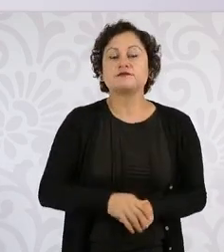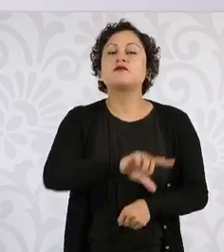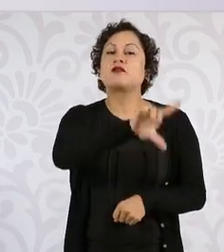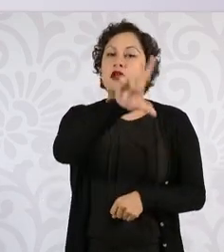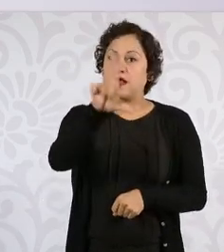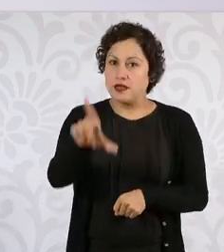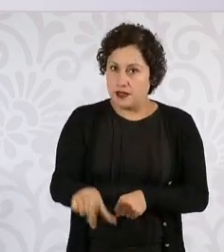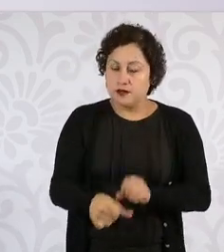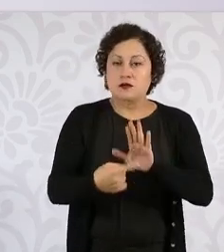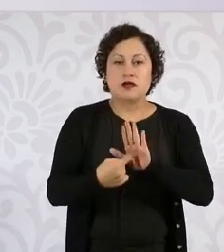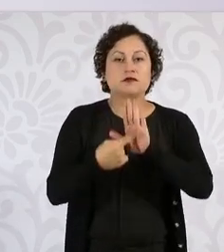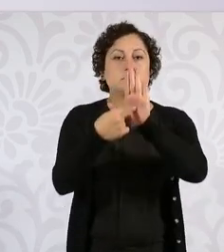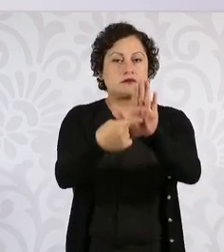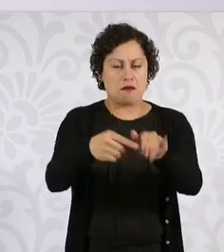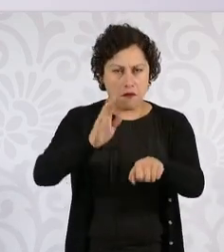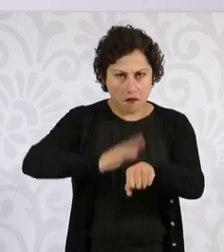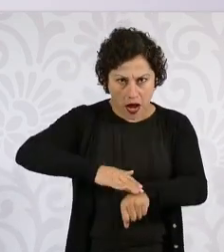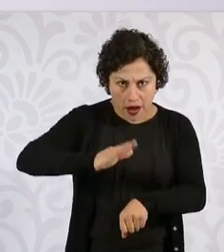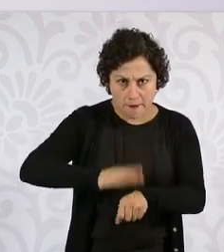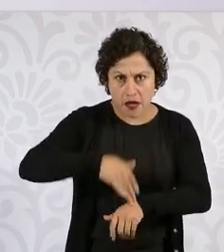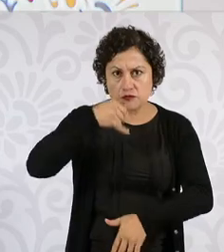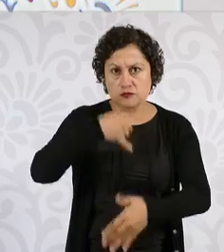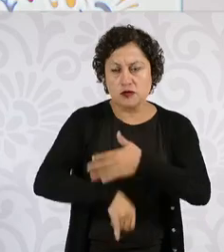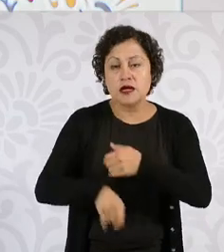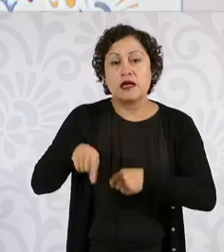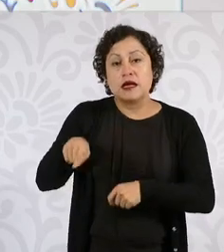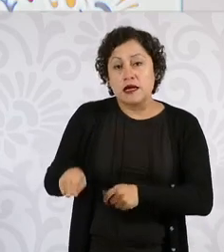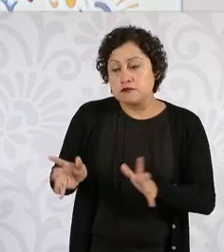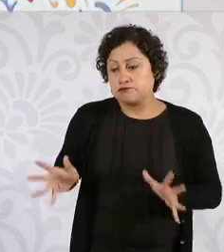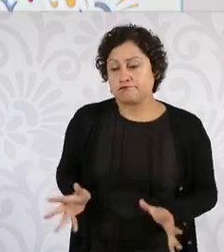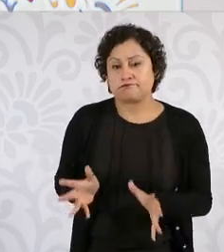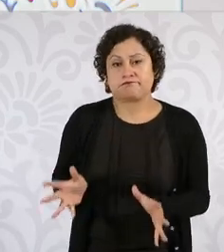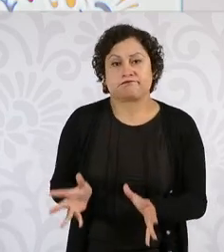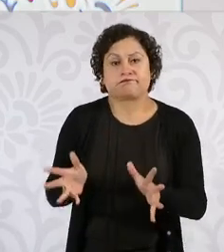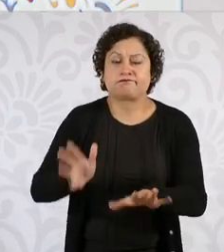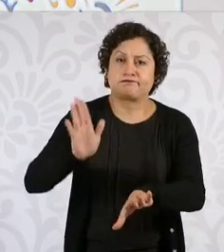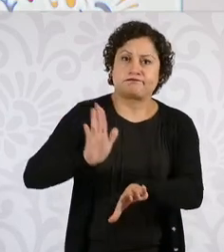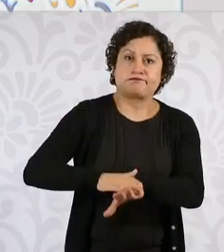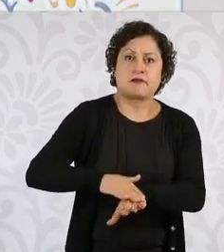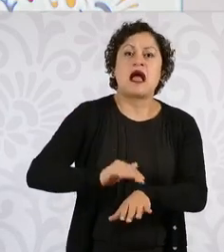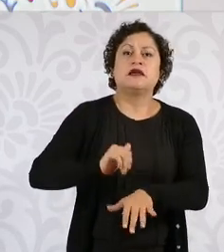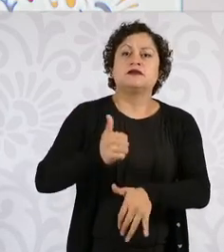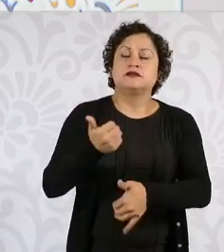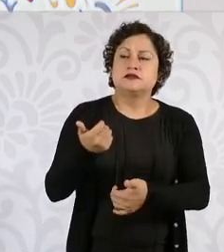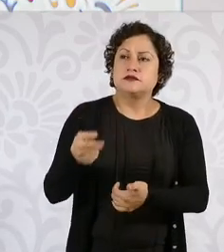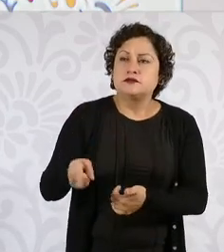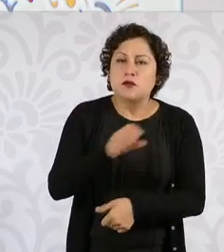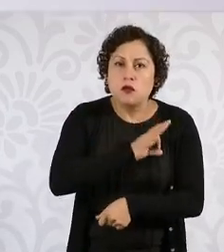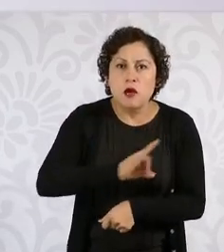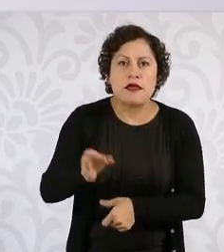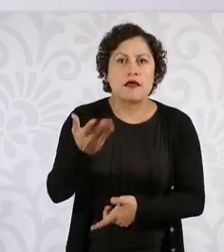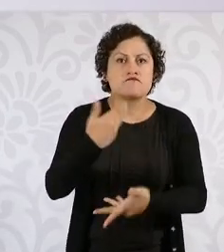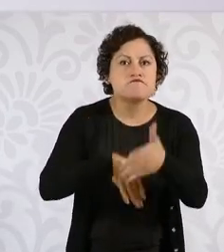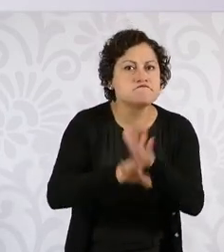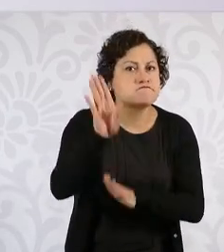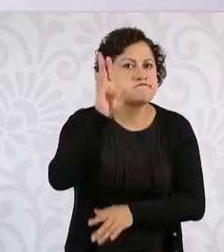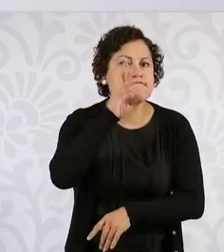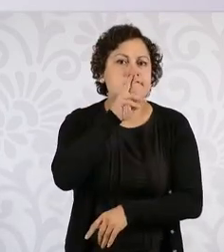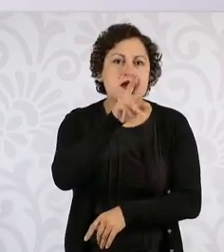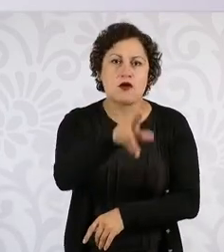más productivas que lo que son ahora, que sean más eficientes de lo que sean ahora. Esto es